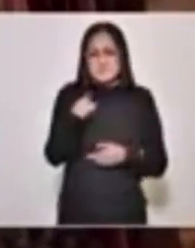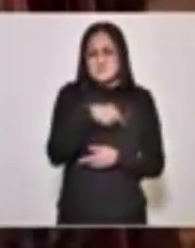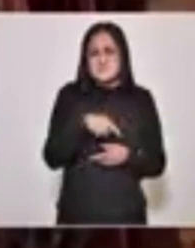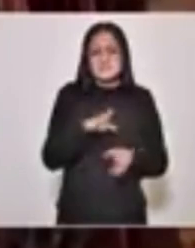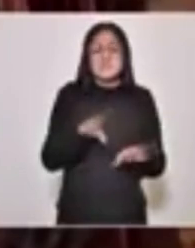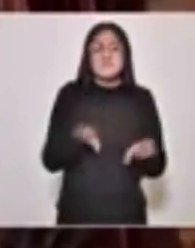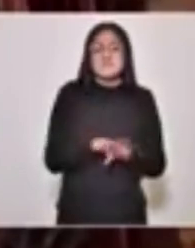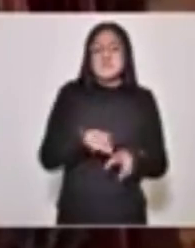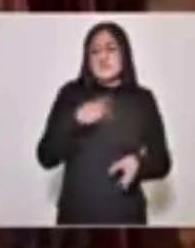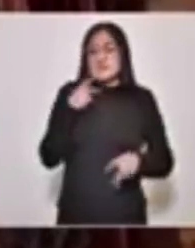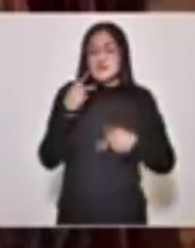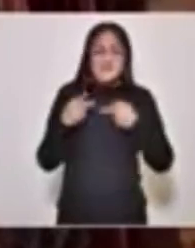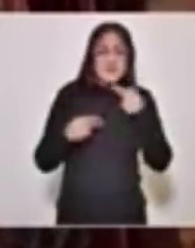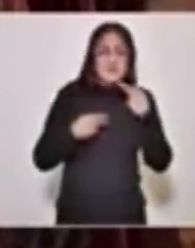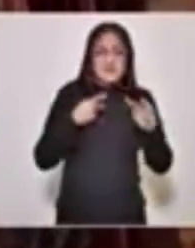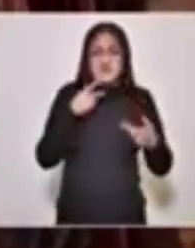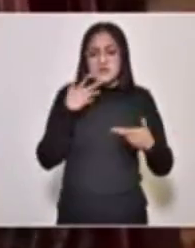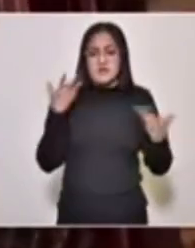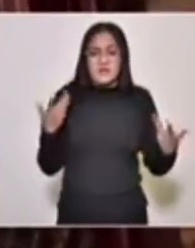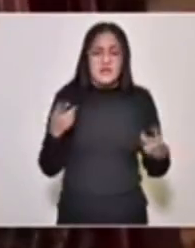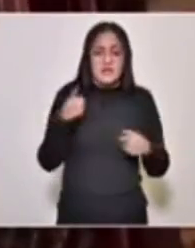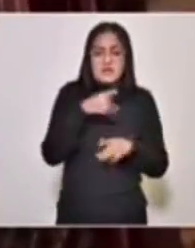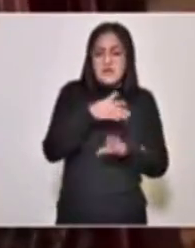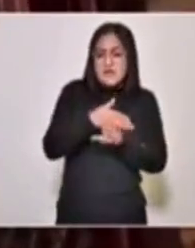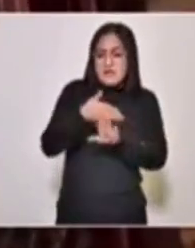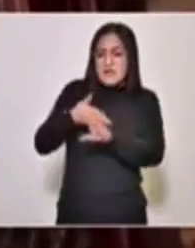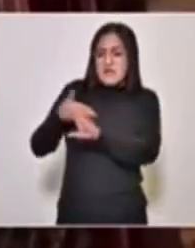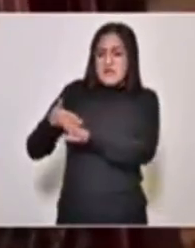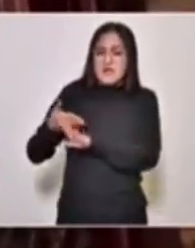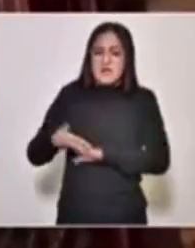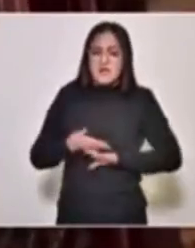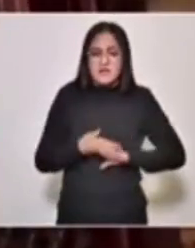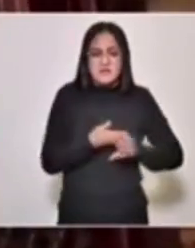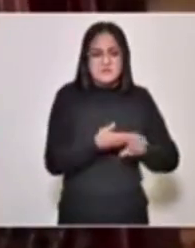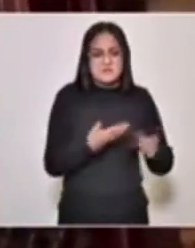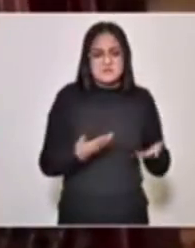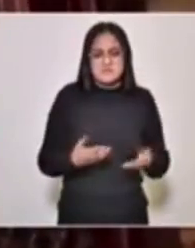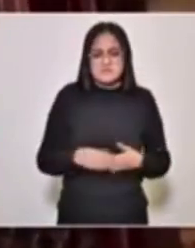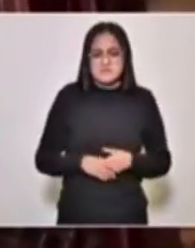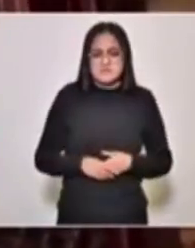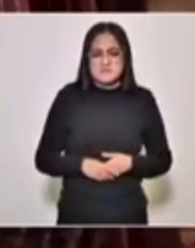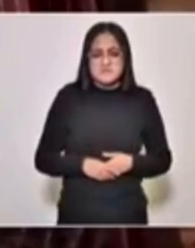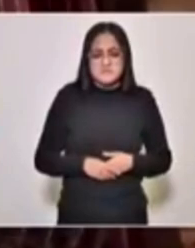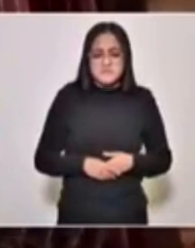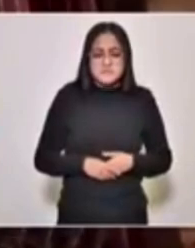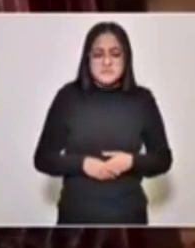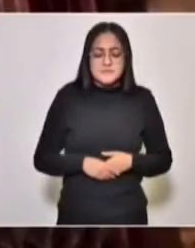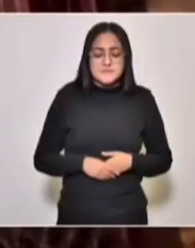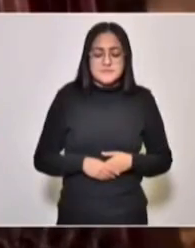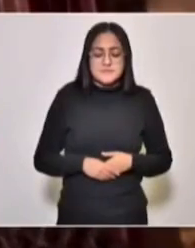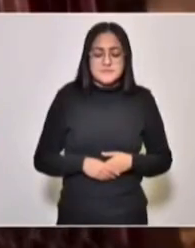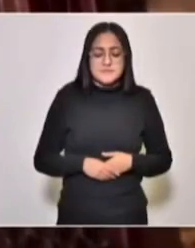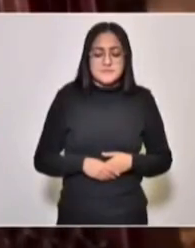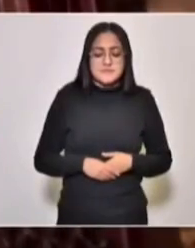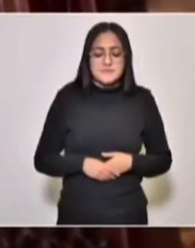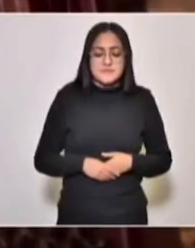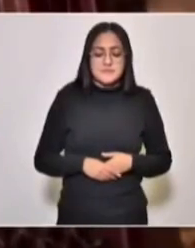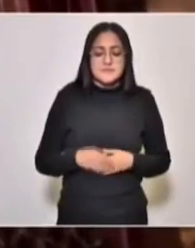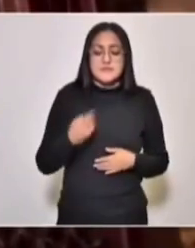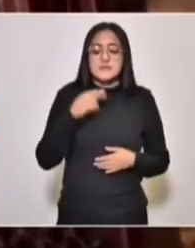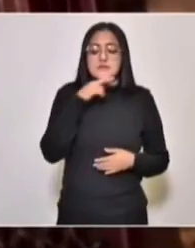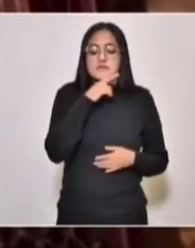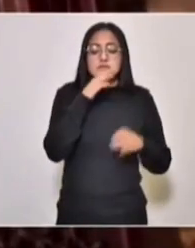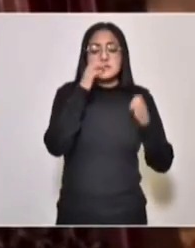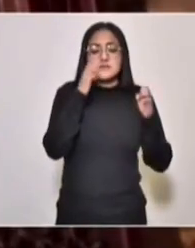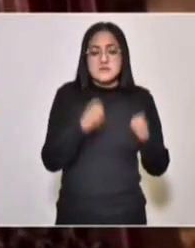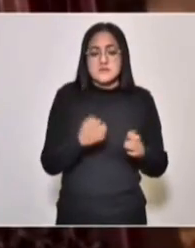ánimo de desgastar, de desgastar, de desgastar, de desgastar. Pero pronto